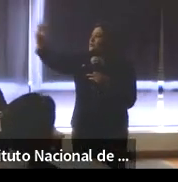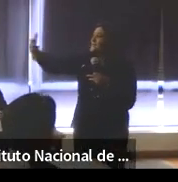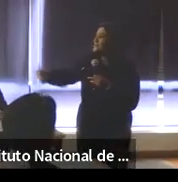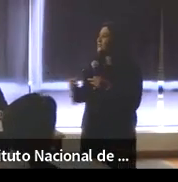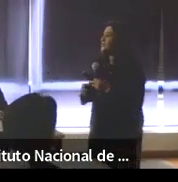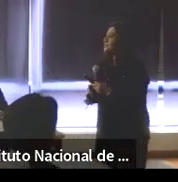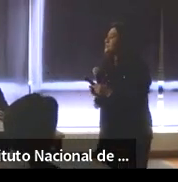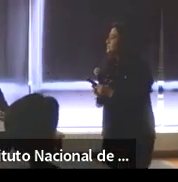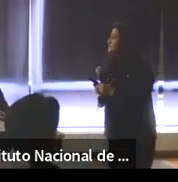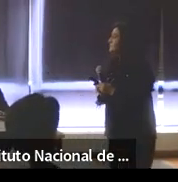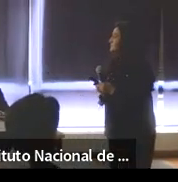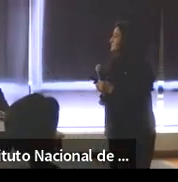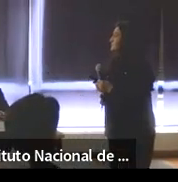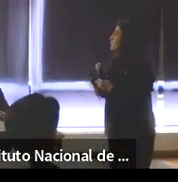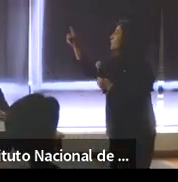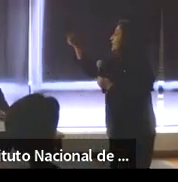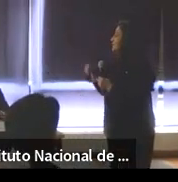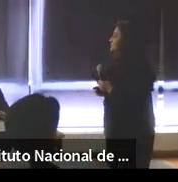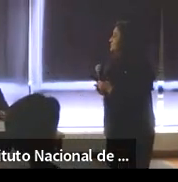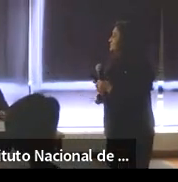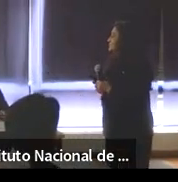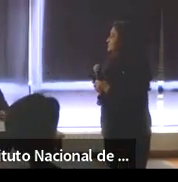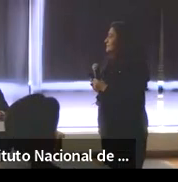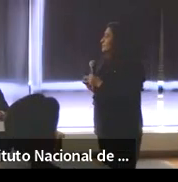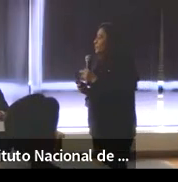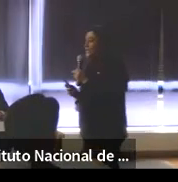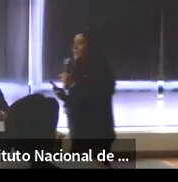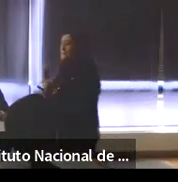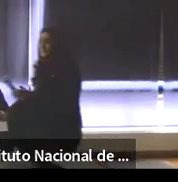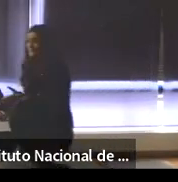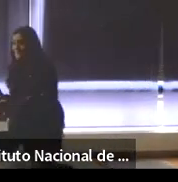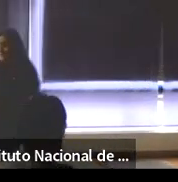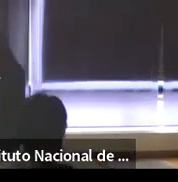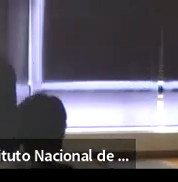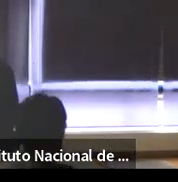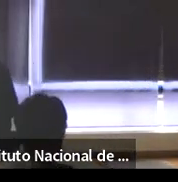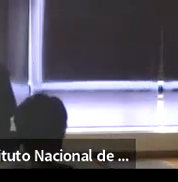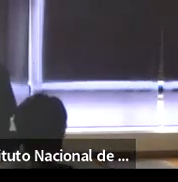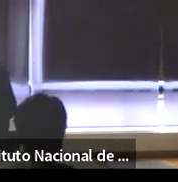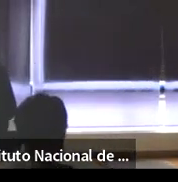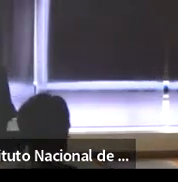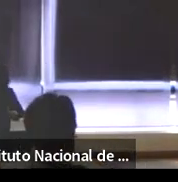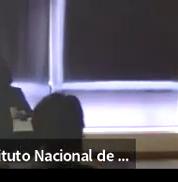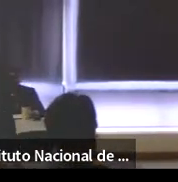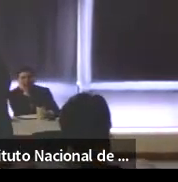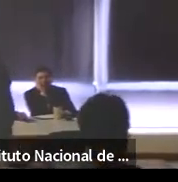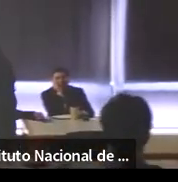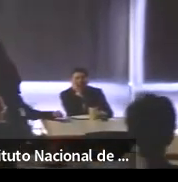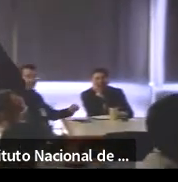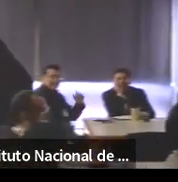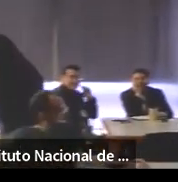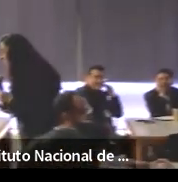solucionar esos conflictos Por qué por qué usted tiene hijos